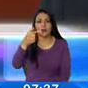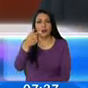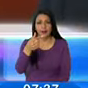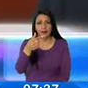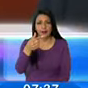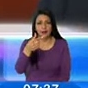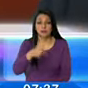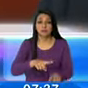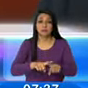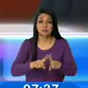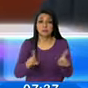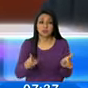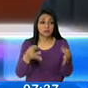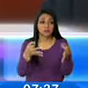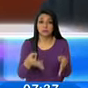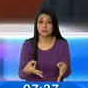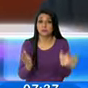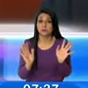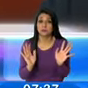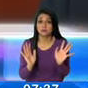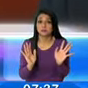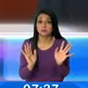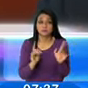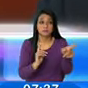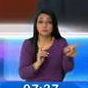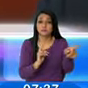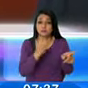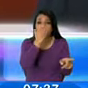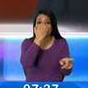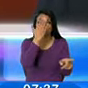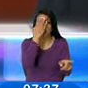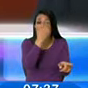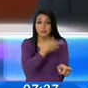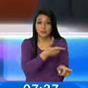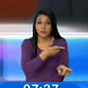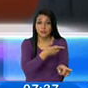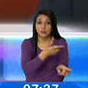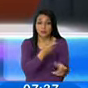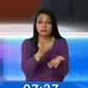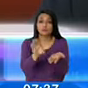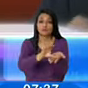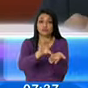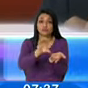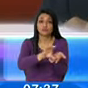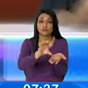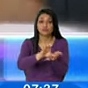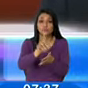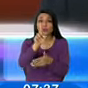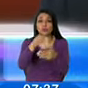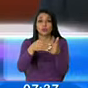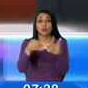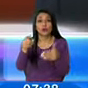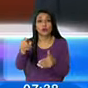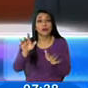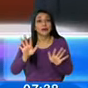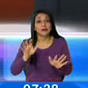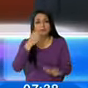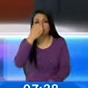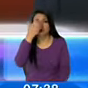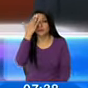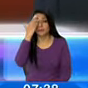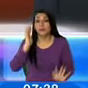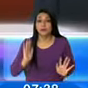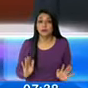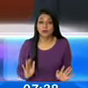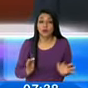embargo, de esto no se cumplió por parte de Santo Domingo y se empezó a recaudar el dólar en la estación de Santo Domingo, lo